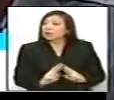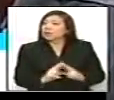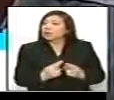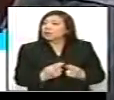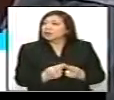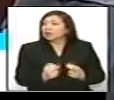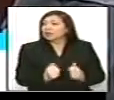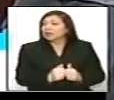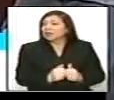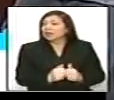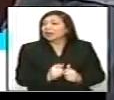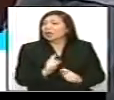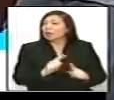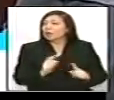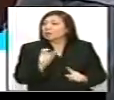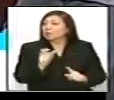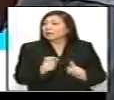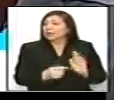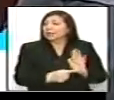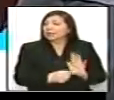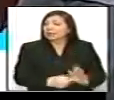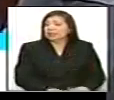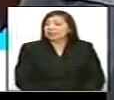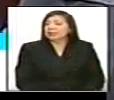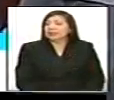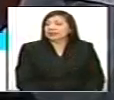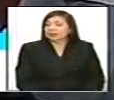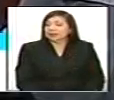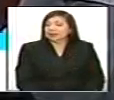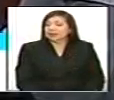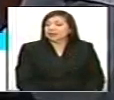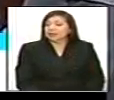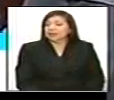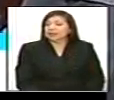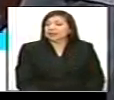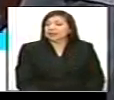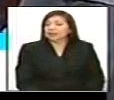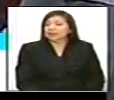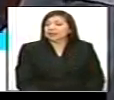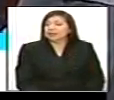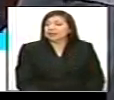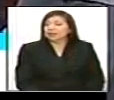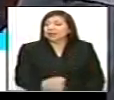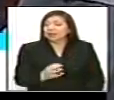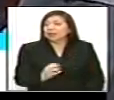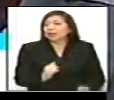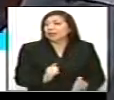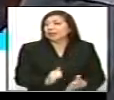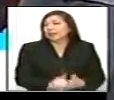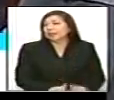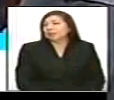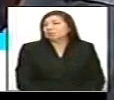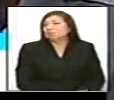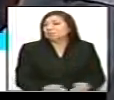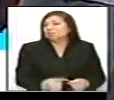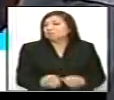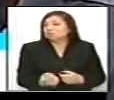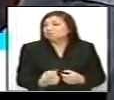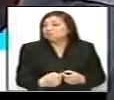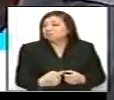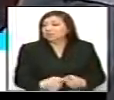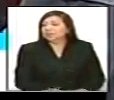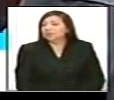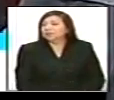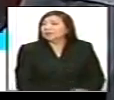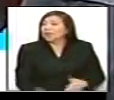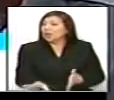eventos con algunas de las personas que están presentes en su convocatoria, y creo que me permito recoger,